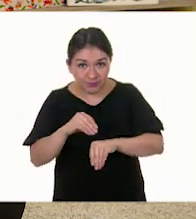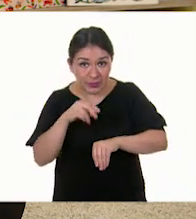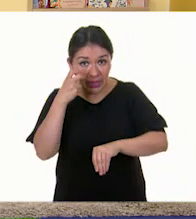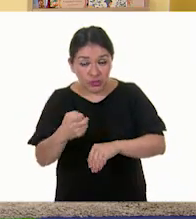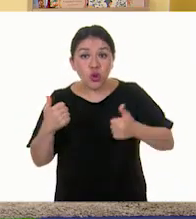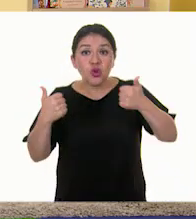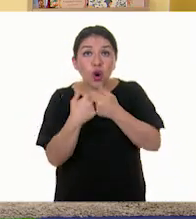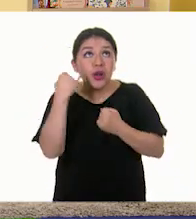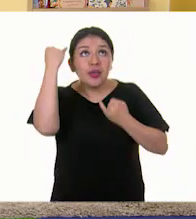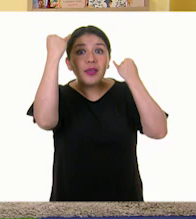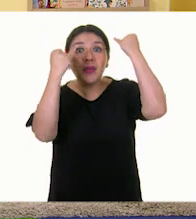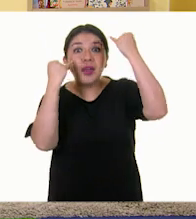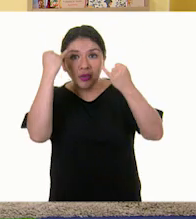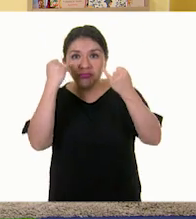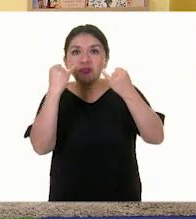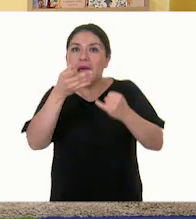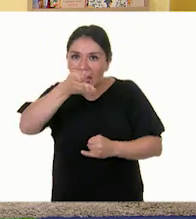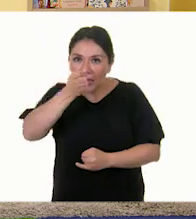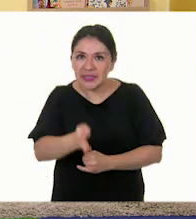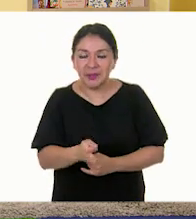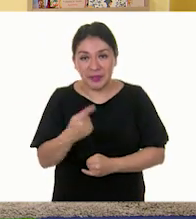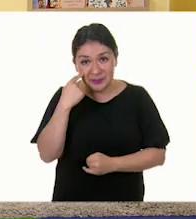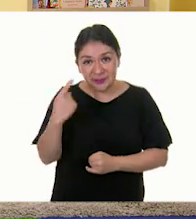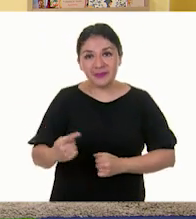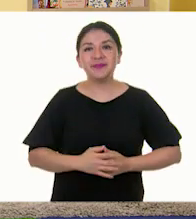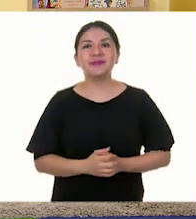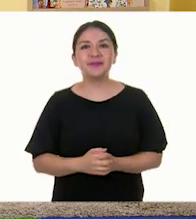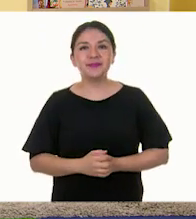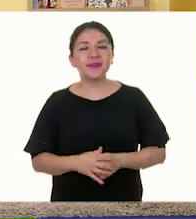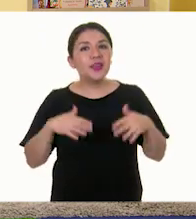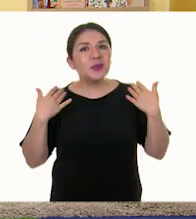junto con la creatividad y la disposición. ¡Wow!